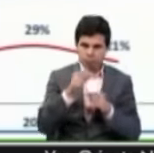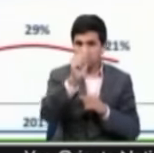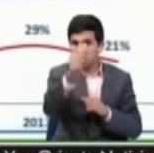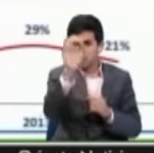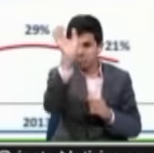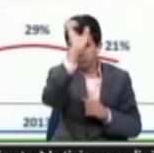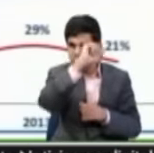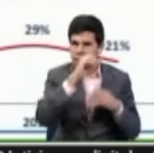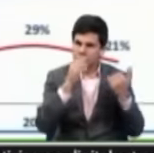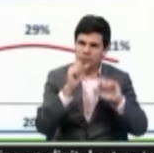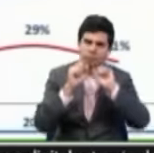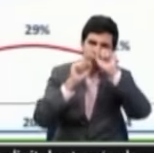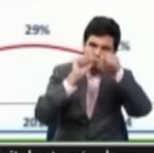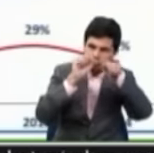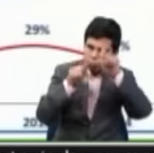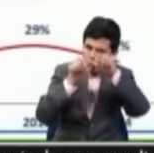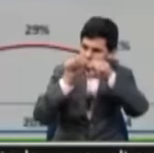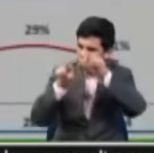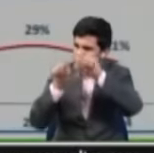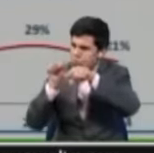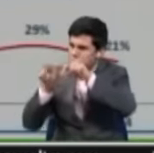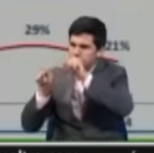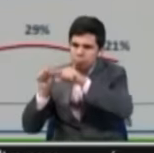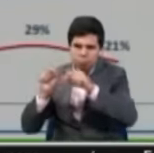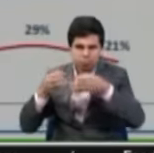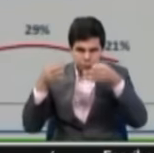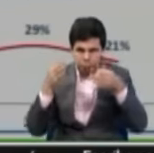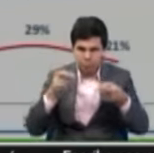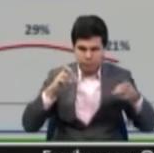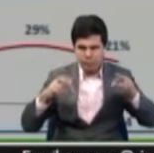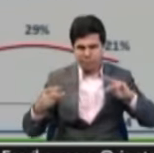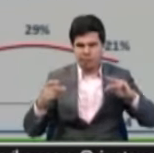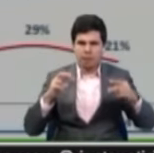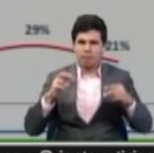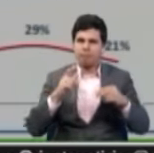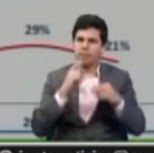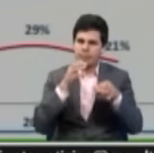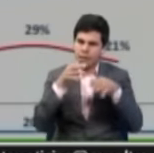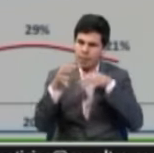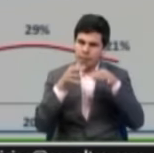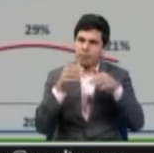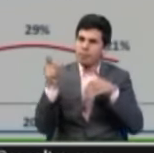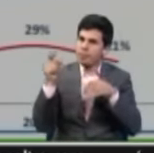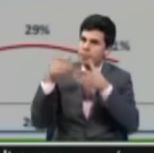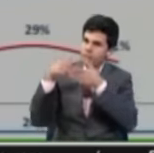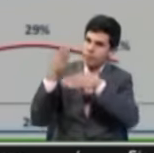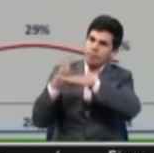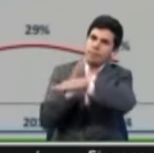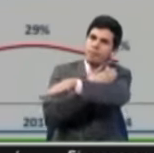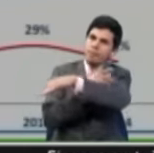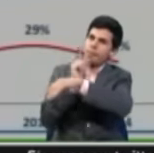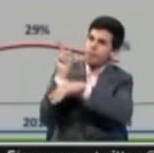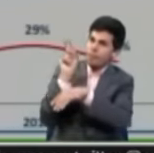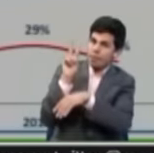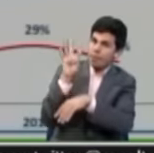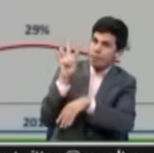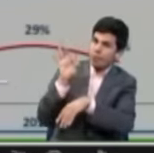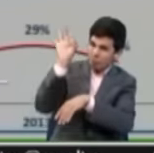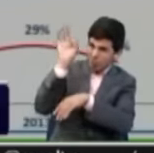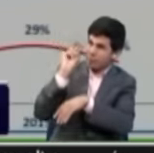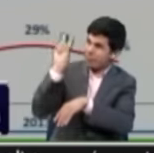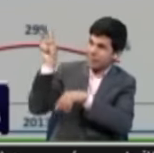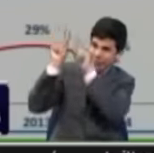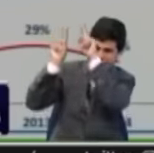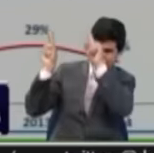se contratan para medir esta percepción se contradicen. Me explico, en un primer informe que están viendo ustedes en pantalla,